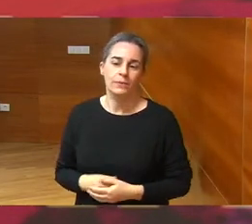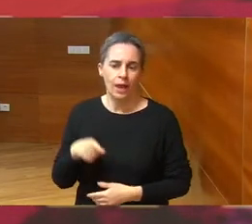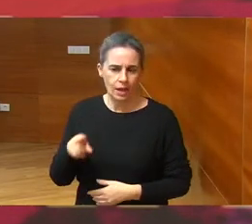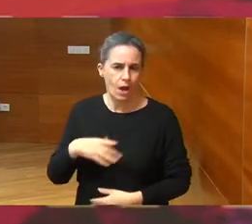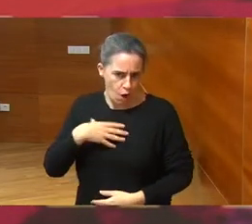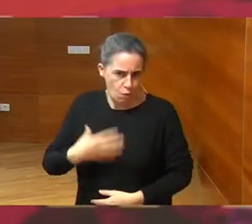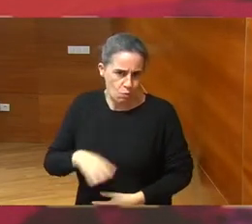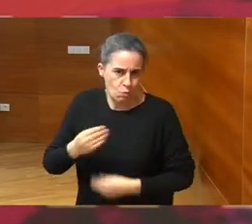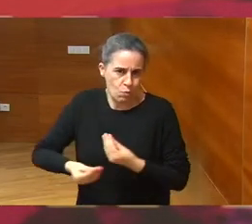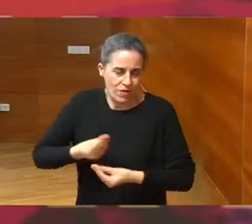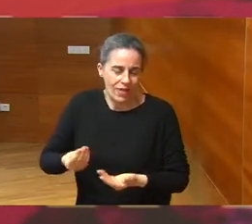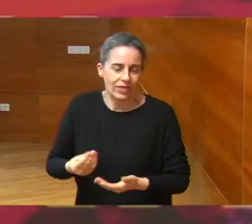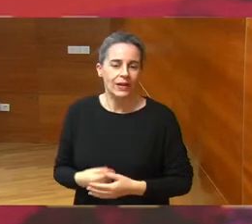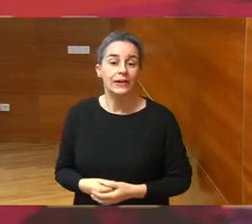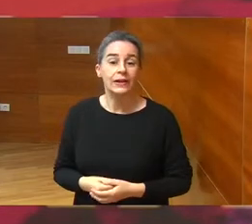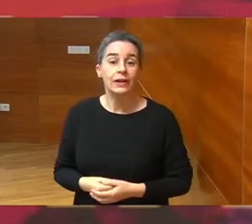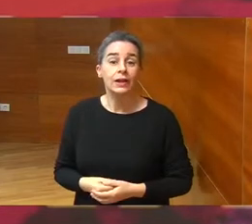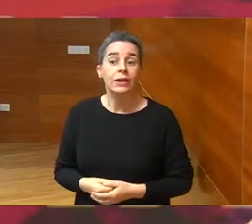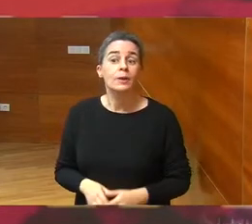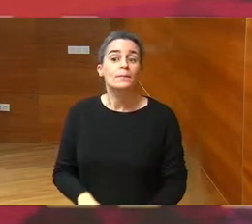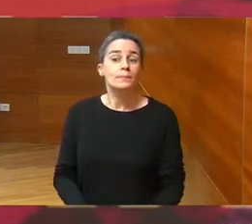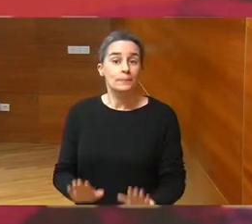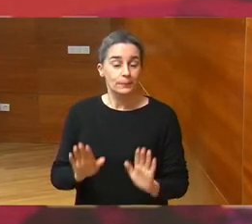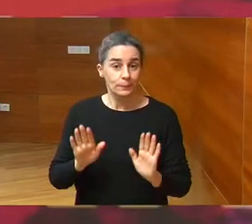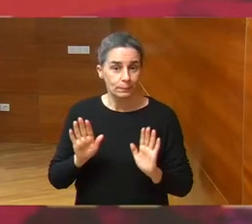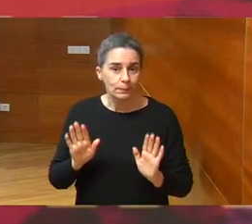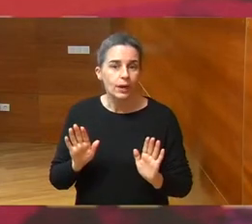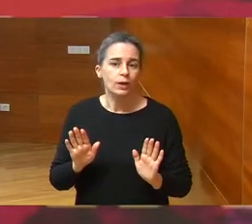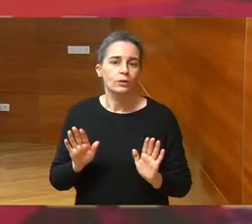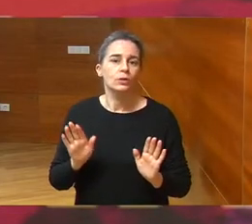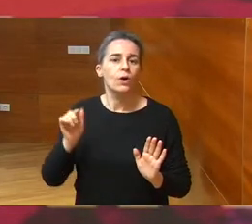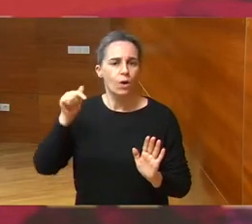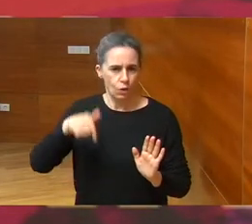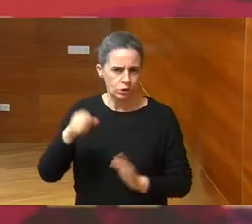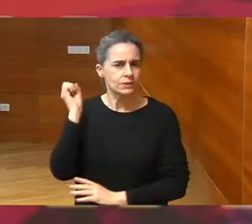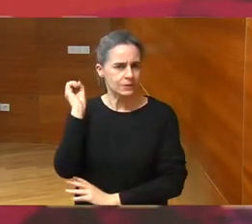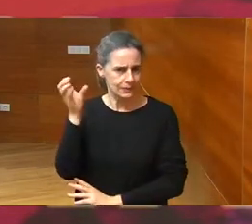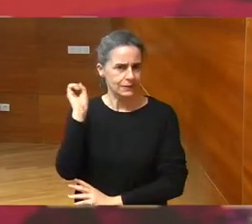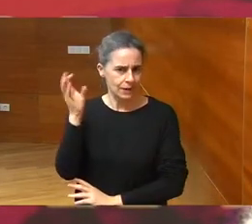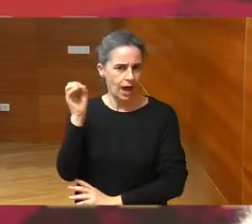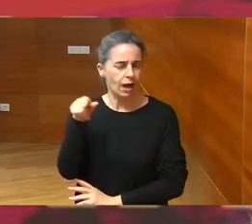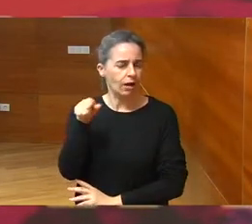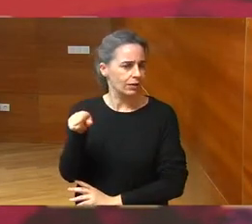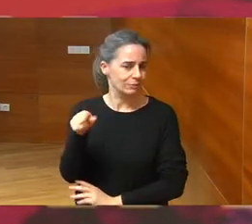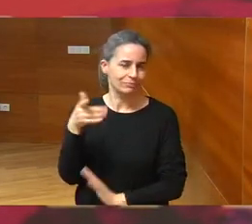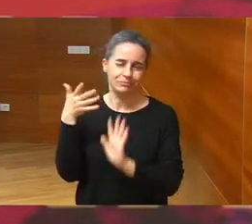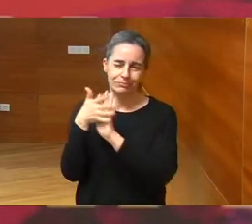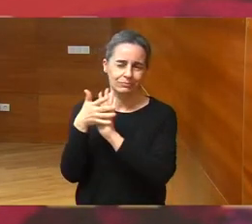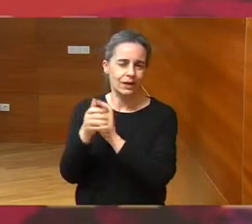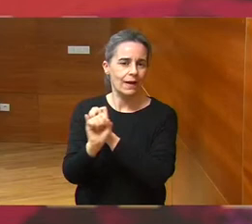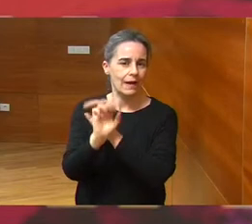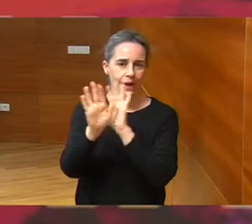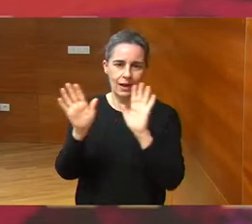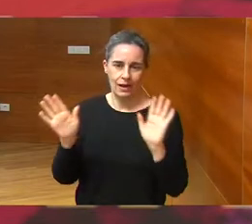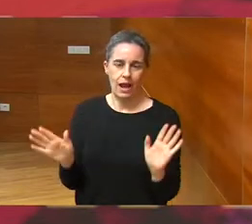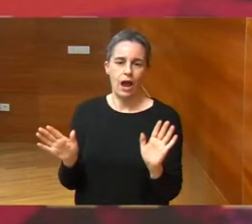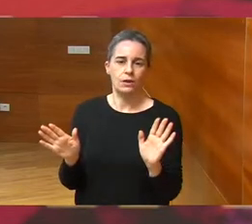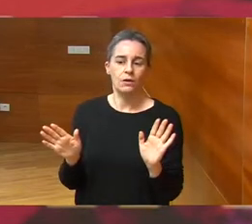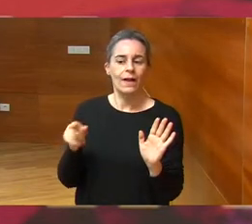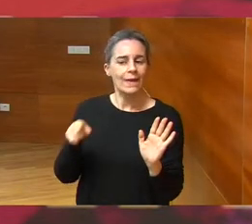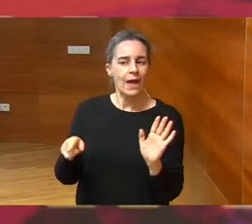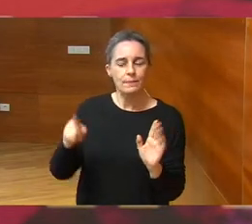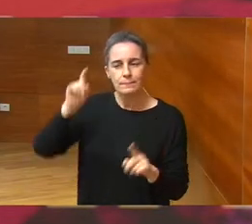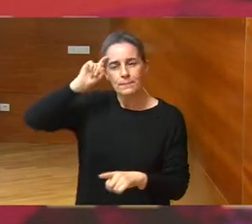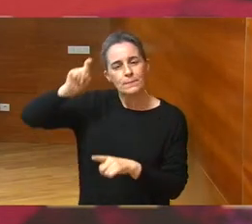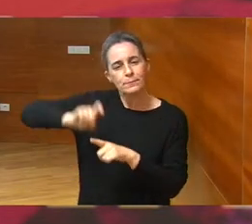la podía Face hacerlo de todos esos ositos y mosver o longoda charla quiero decir que tiene una personalidad